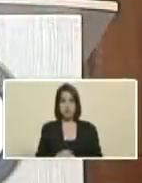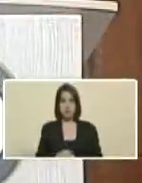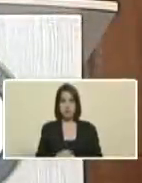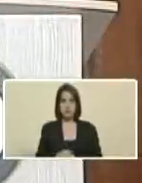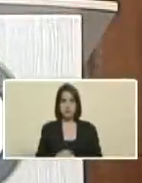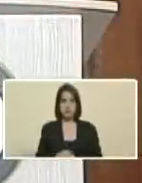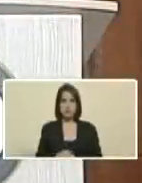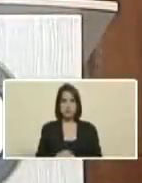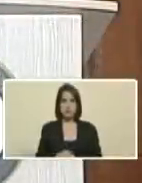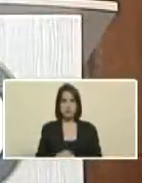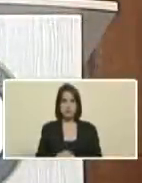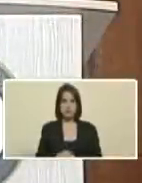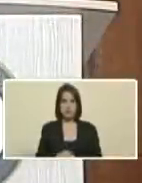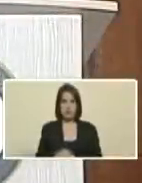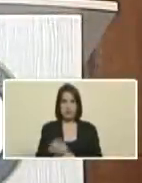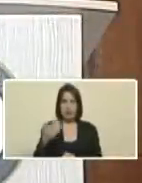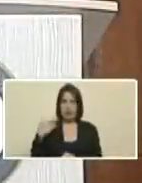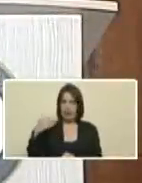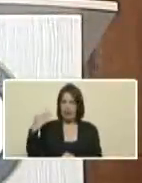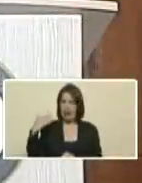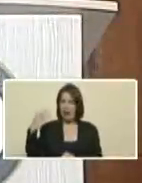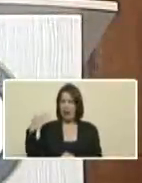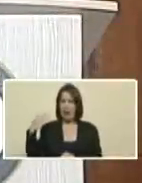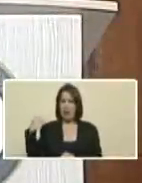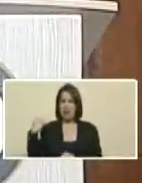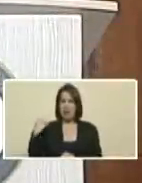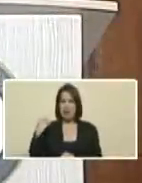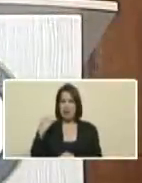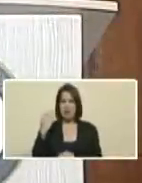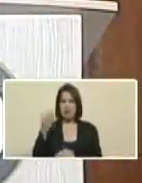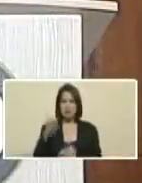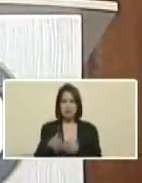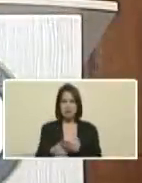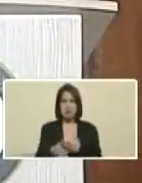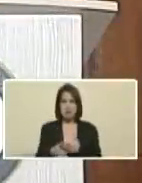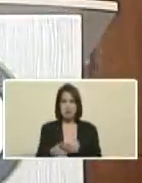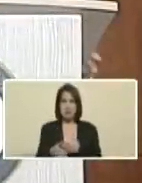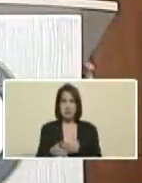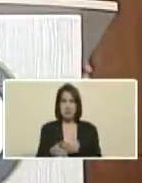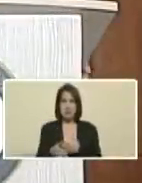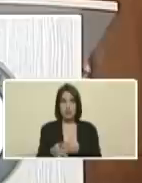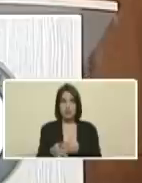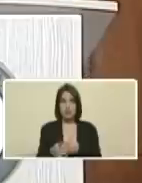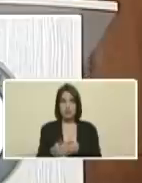En aquel tiempo las corrientes progresistas, encabezadas por